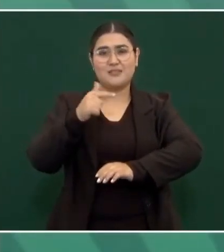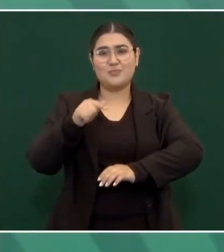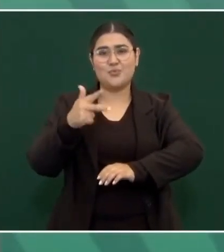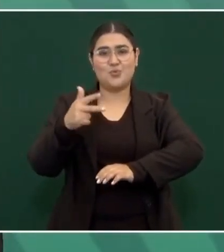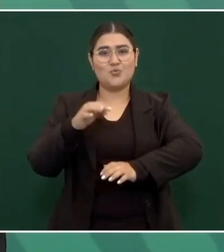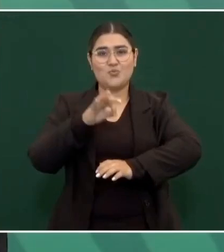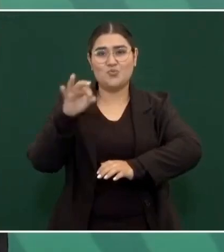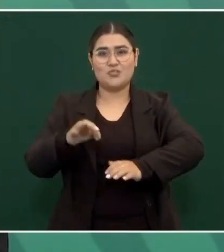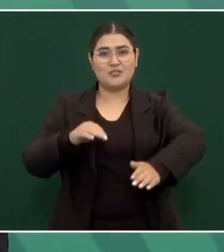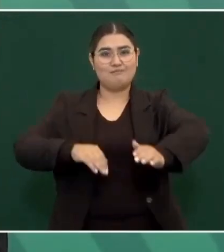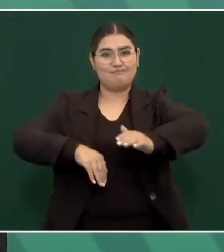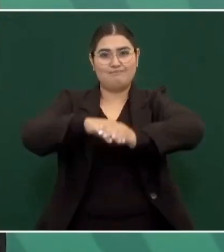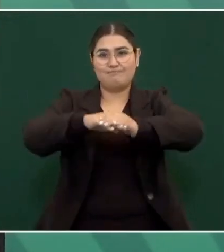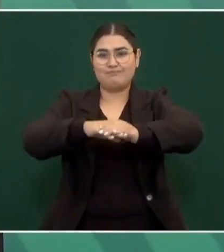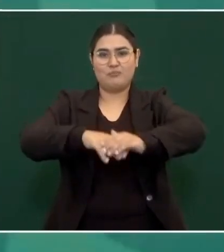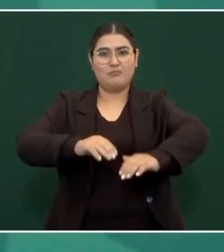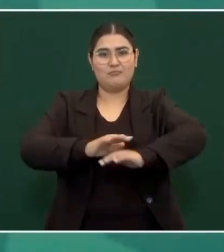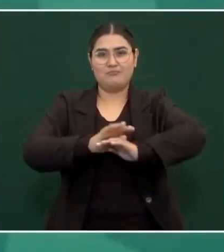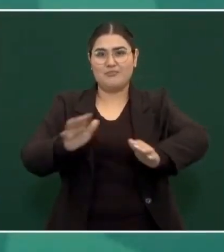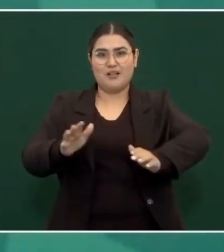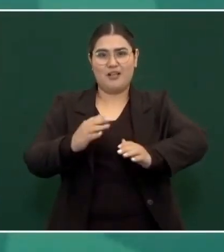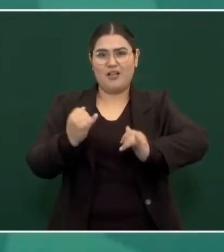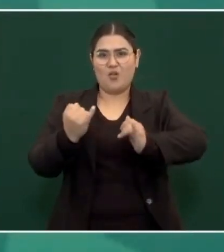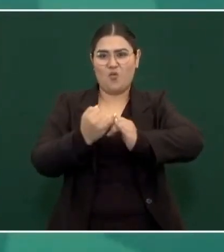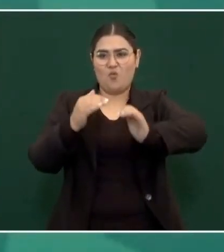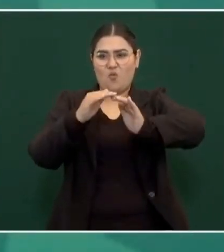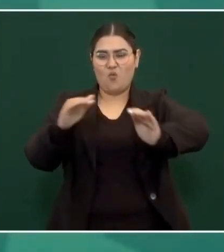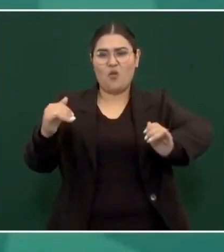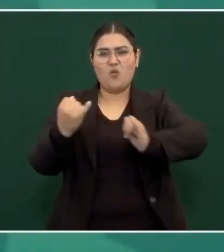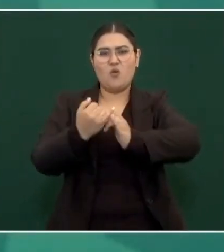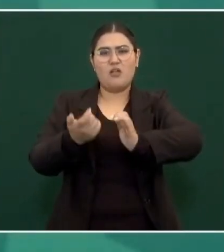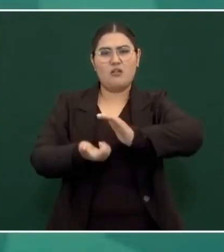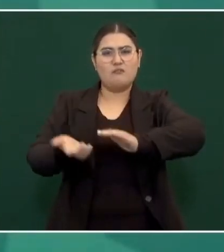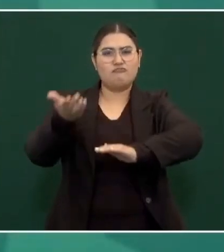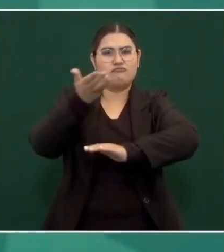punto ocho el equivalente a la inflación